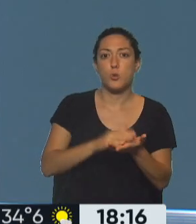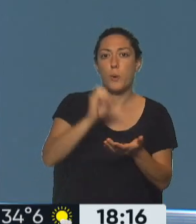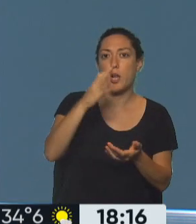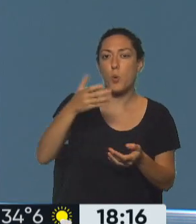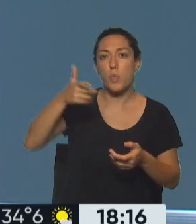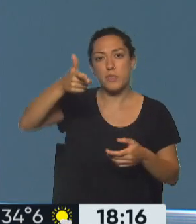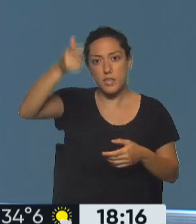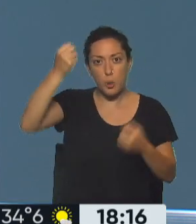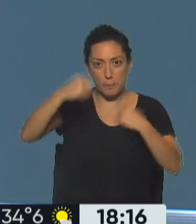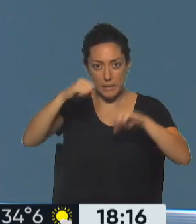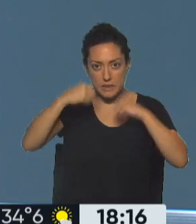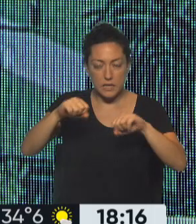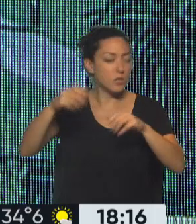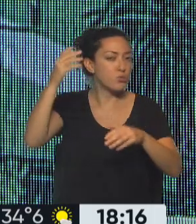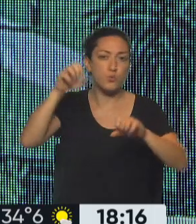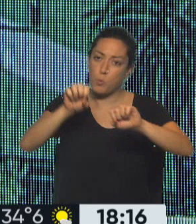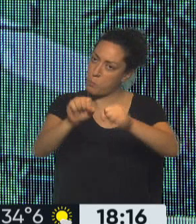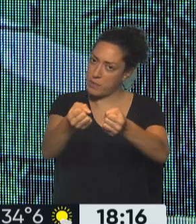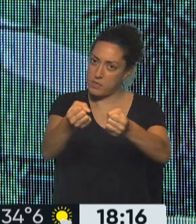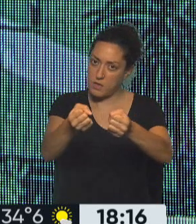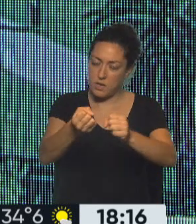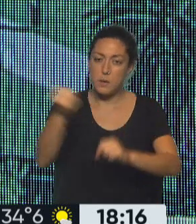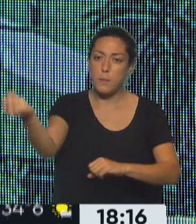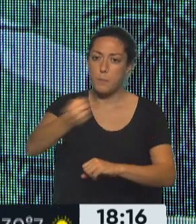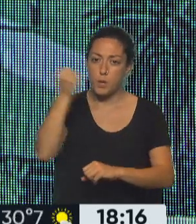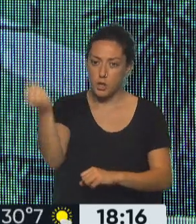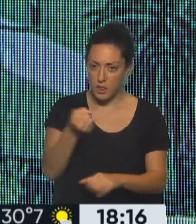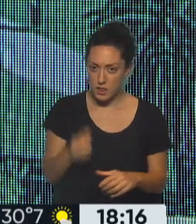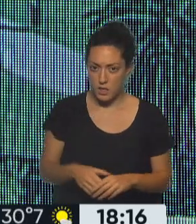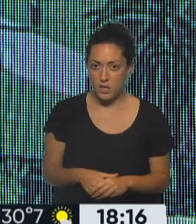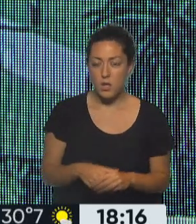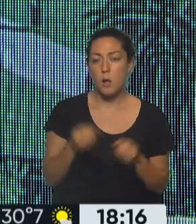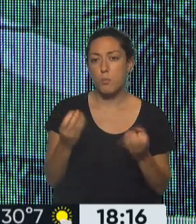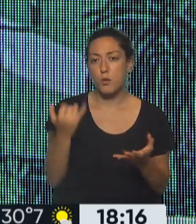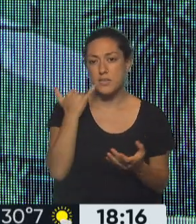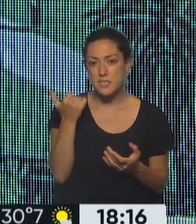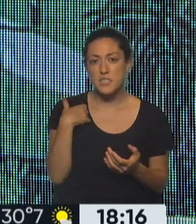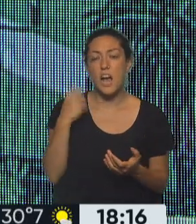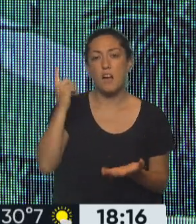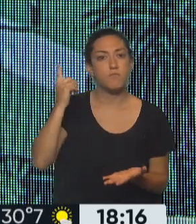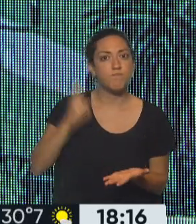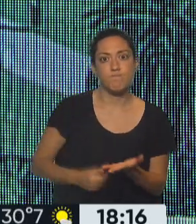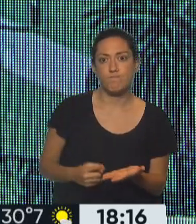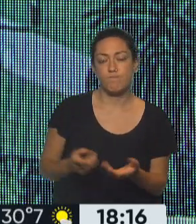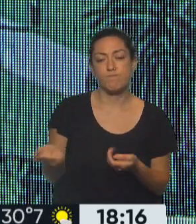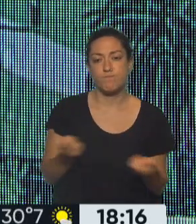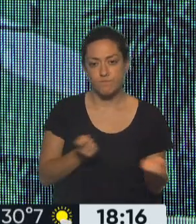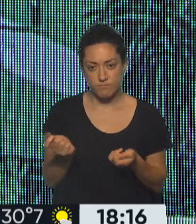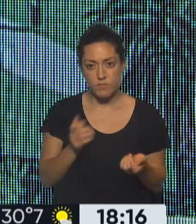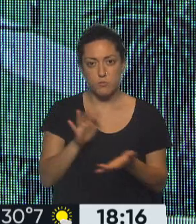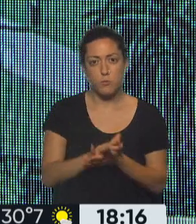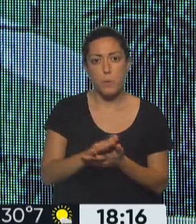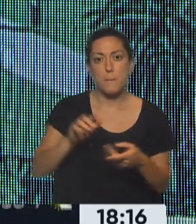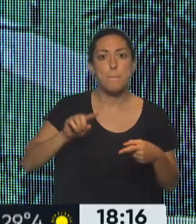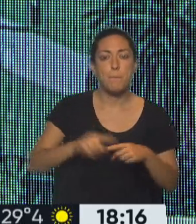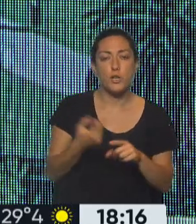tiros, entre otras medidas. Datos no menores, porque comienza tomando cartas en el asunto Lula da Silva en lo que refiere a la